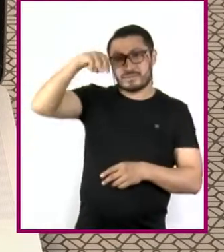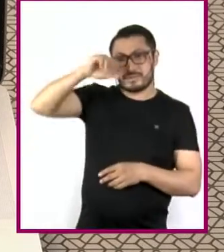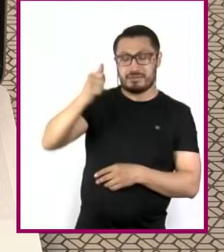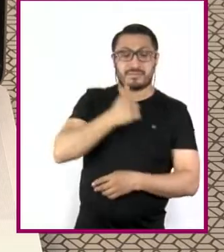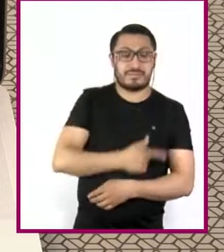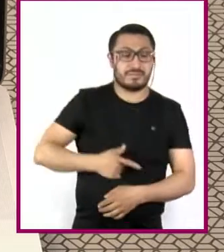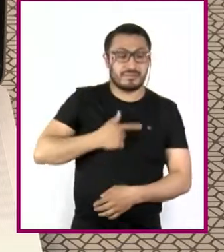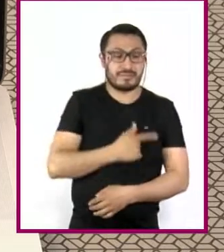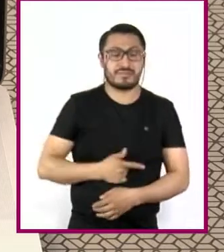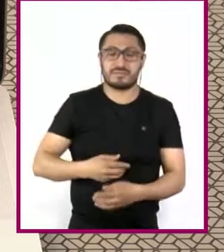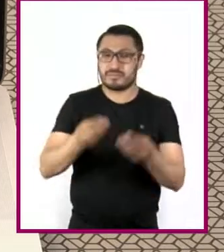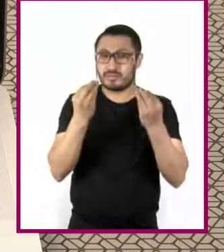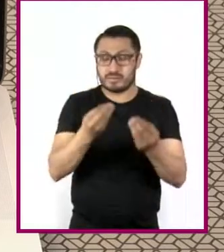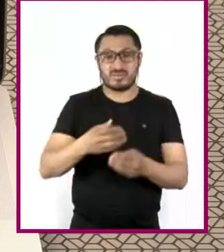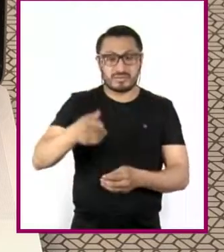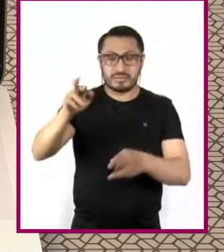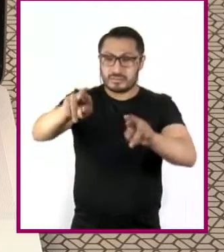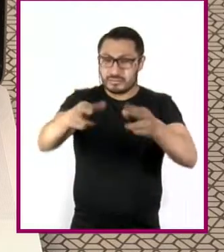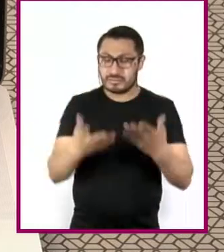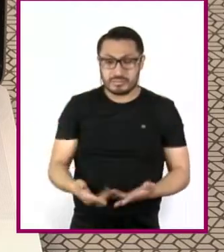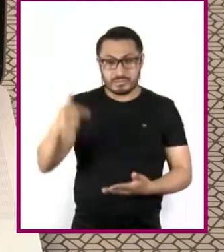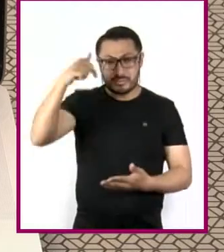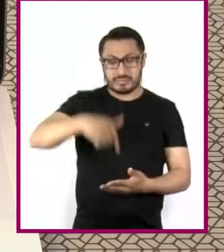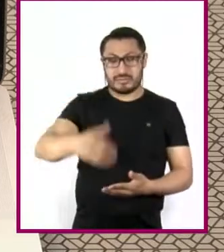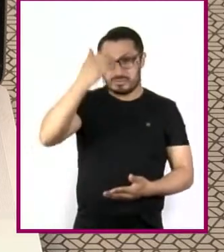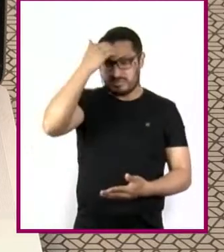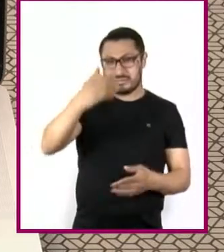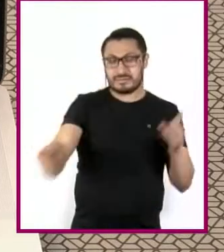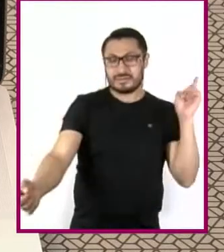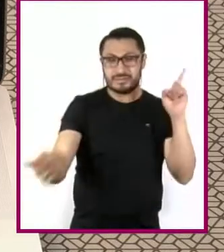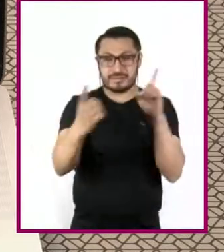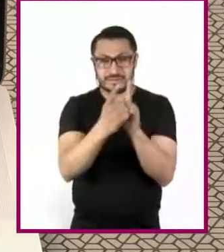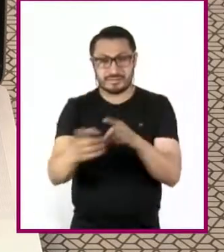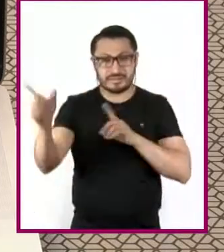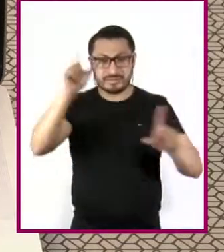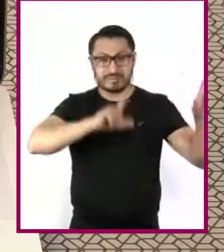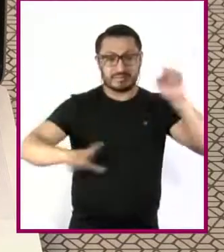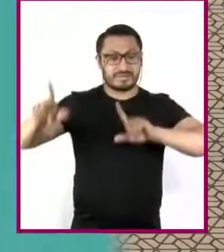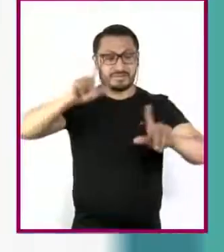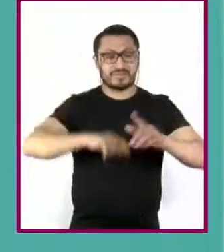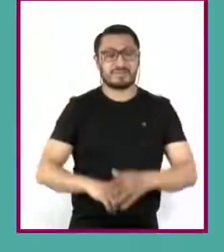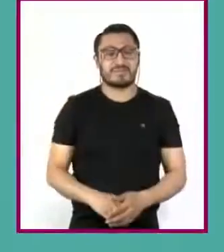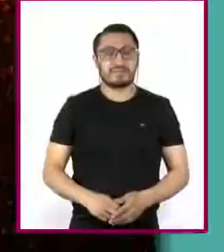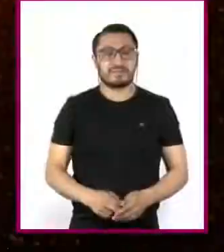placer recibirlos por acá y que conocieran de cerca nuestro laboratorio.